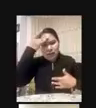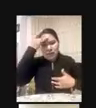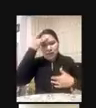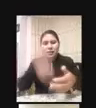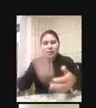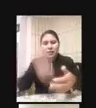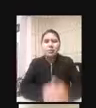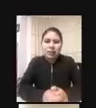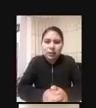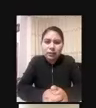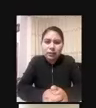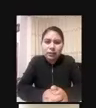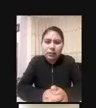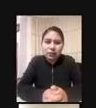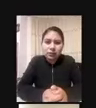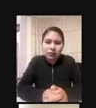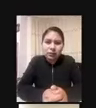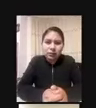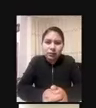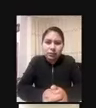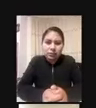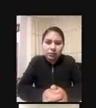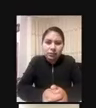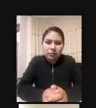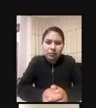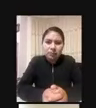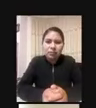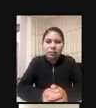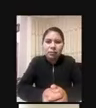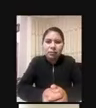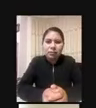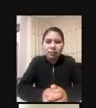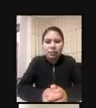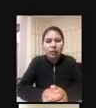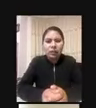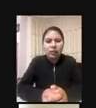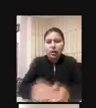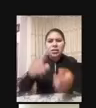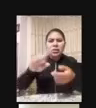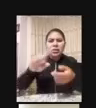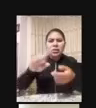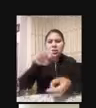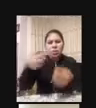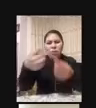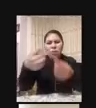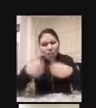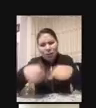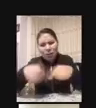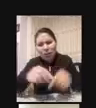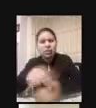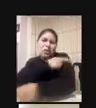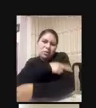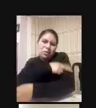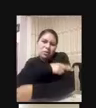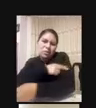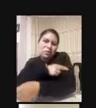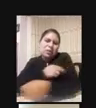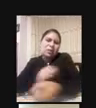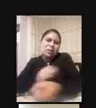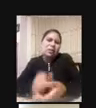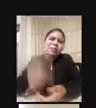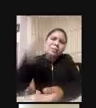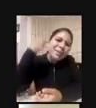diente y si no se trata a tiempo, si no se cura a tiempo, podemos llegar a la pulpa dentaria, lo que nosotros